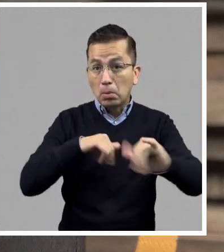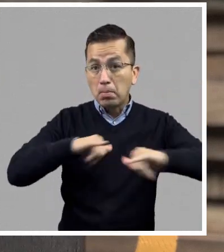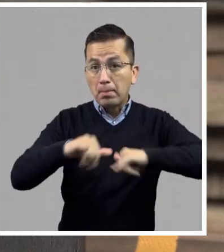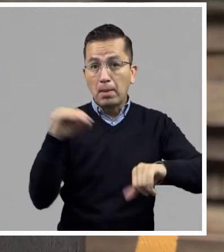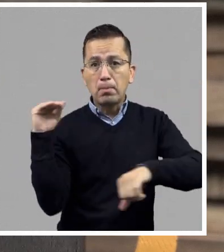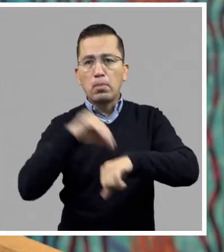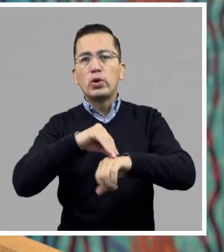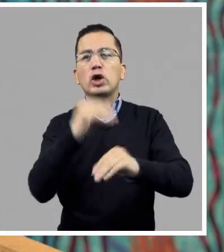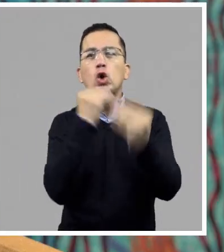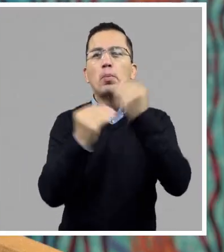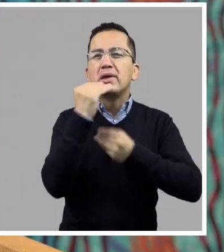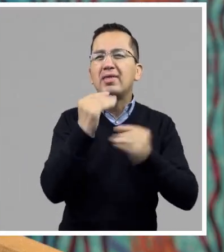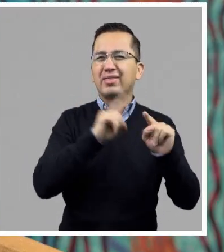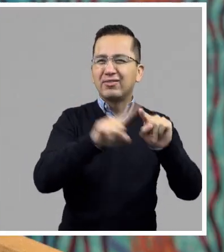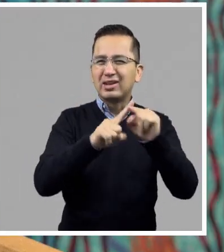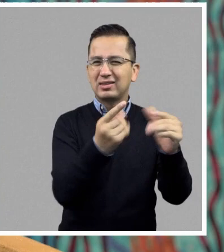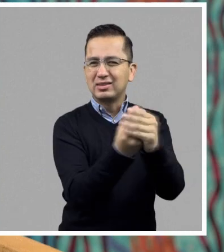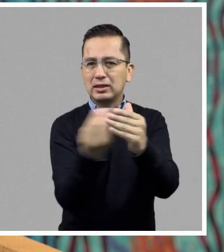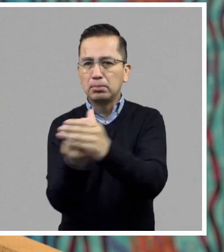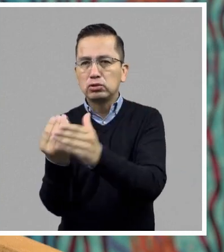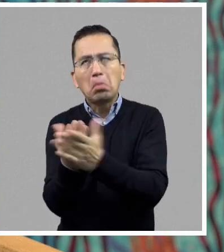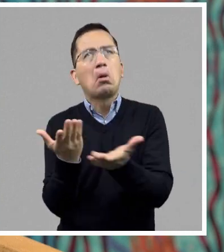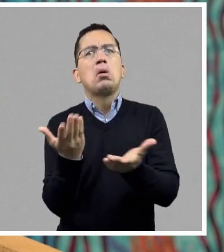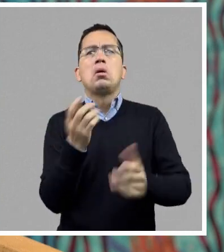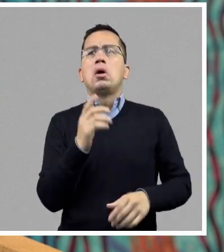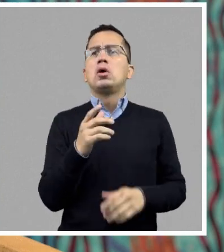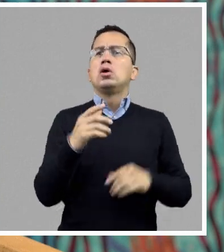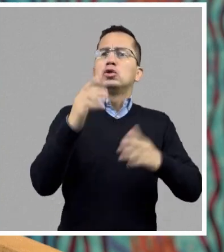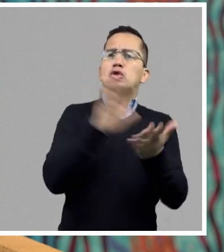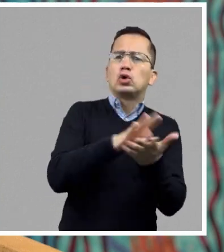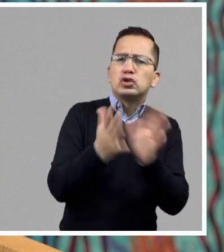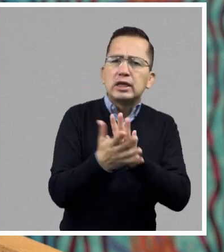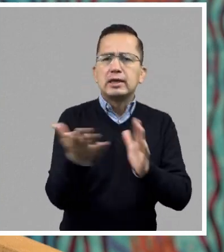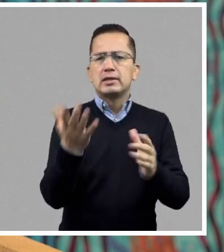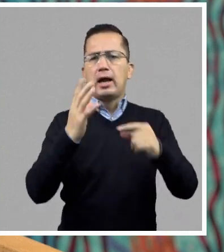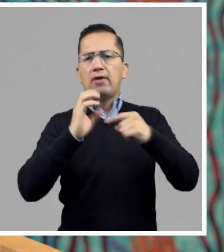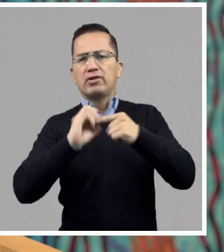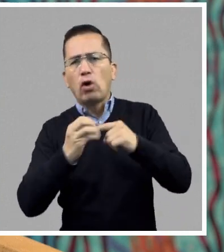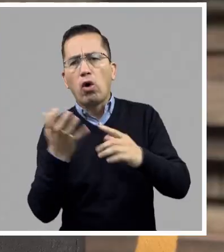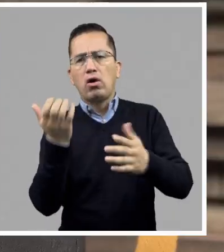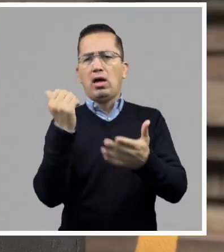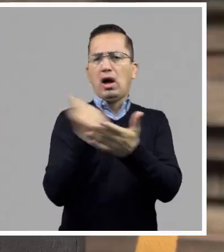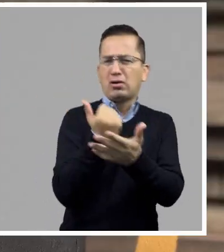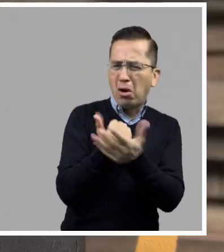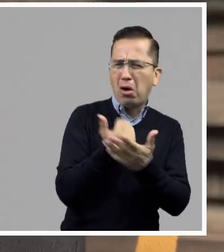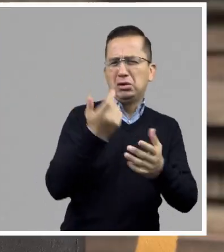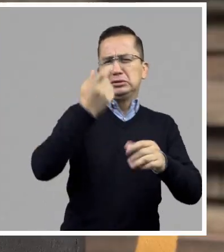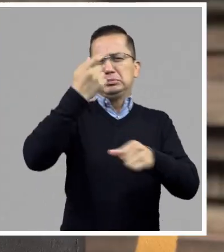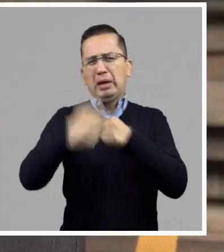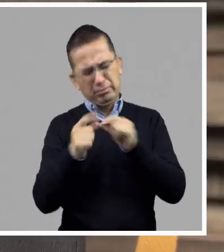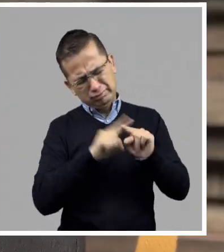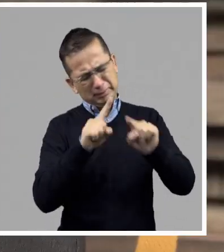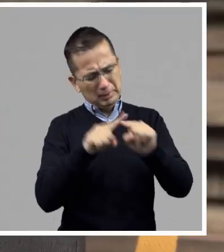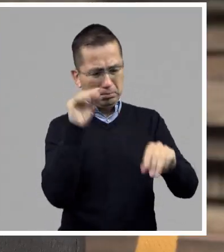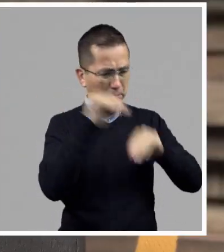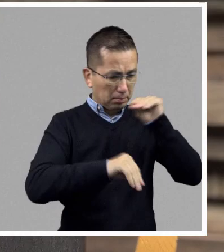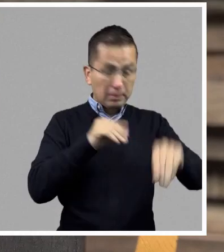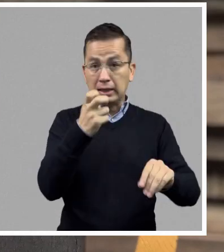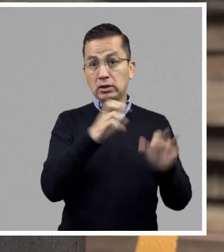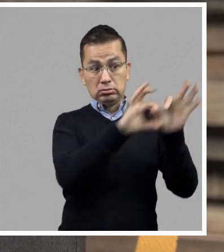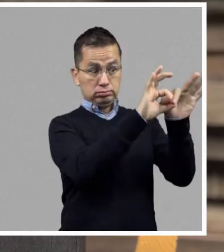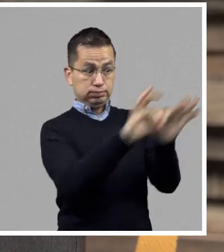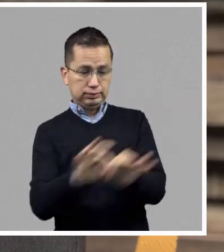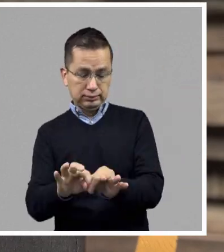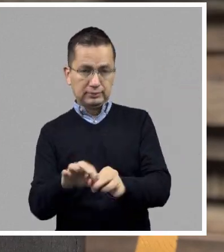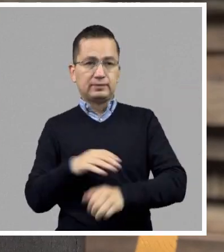y como esas cosas van demarcando ciertos grupillos culturales de gente sabes Pero bueno no nos cupo eso en el mapa